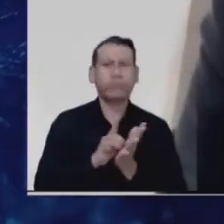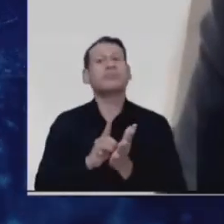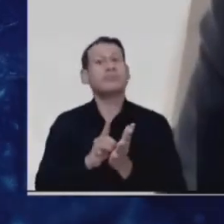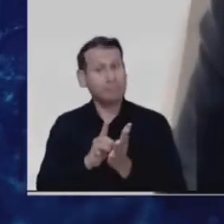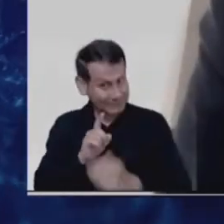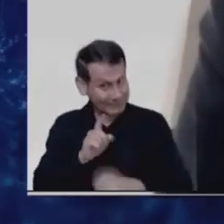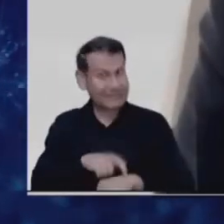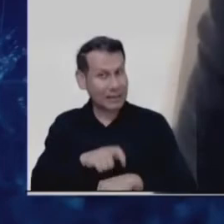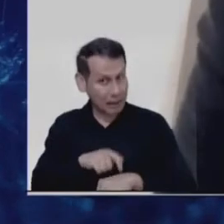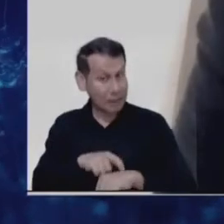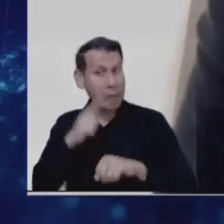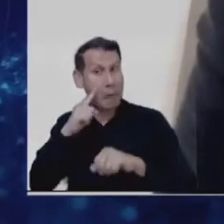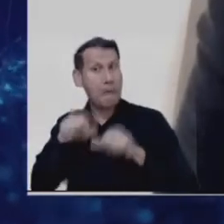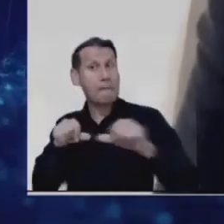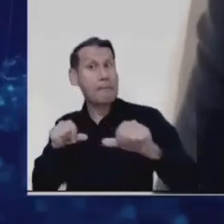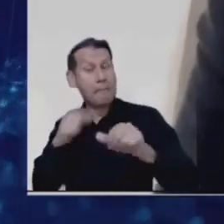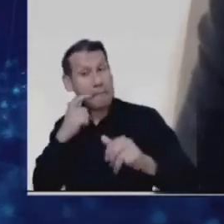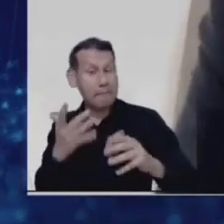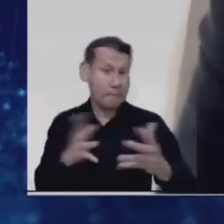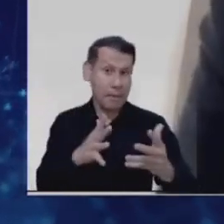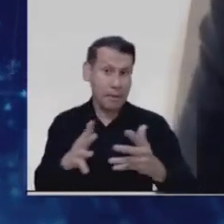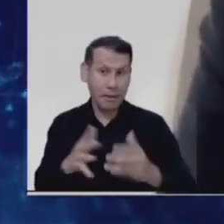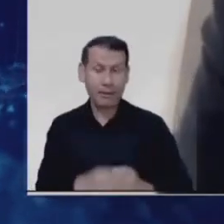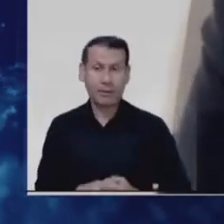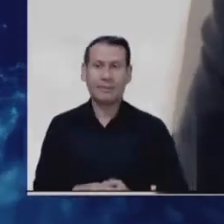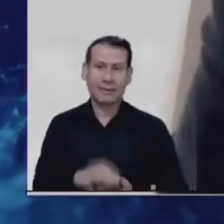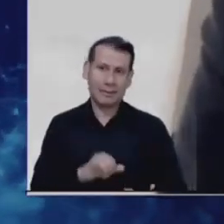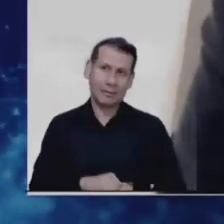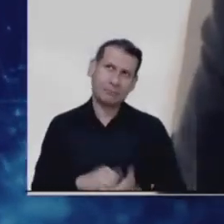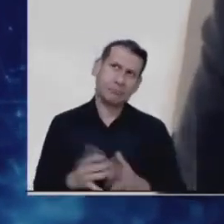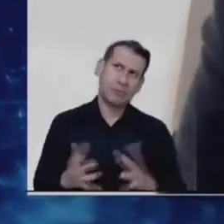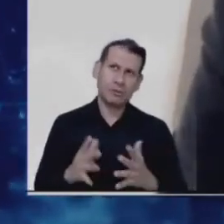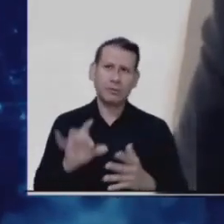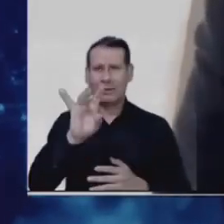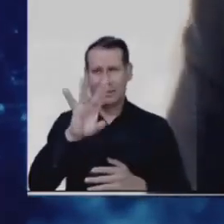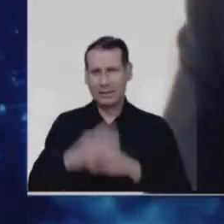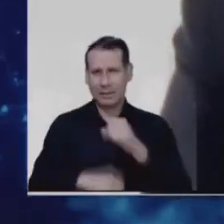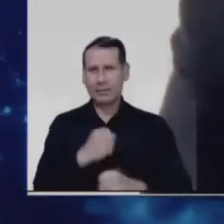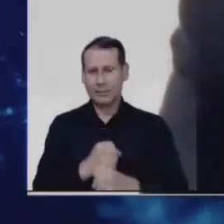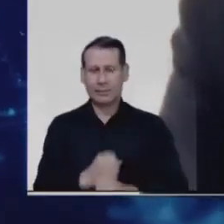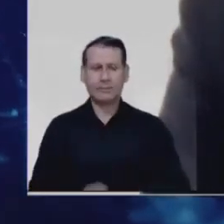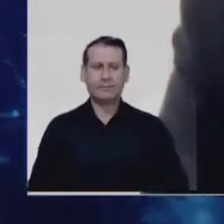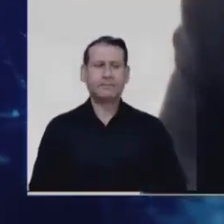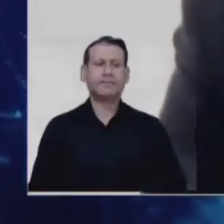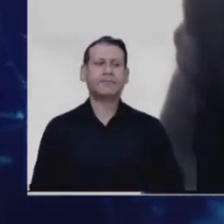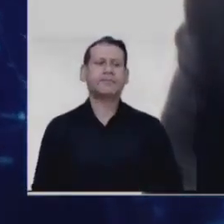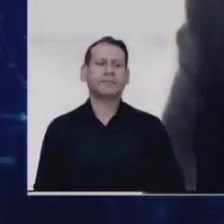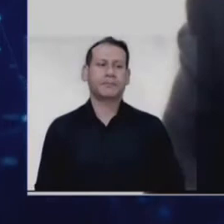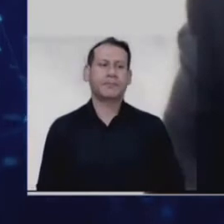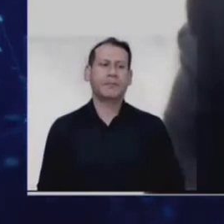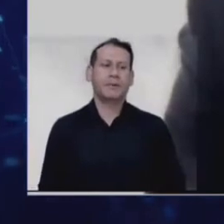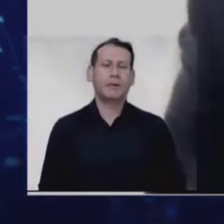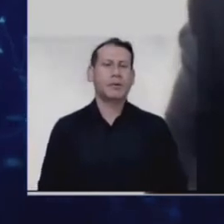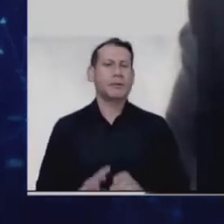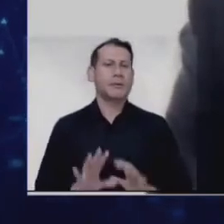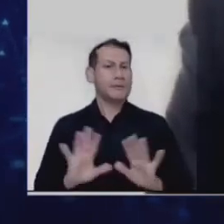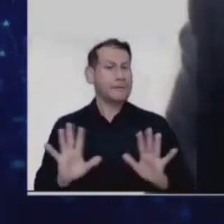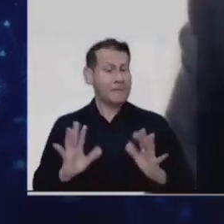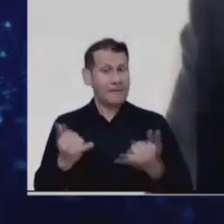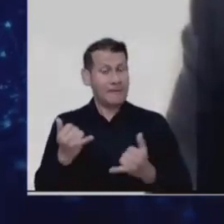de la vida útil de esta constelación, que es alrededor de 15 años. Y con eso